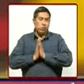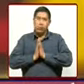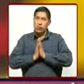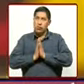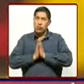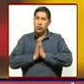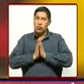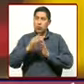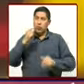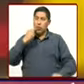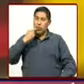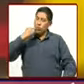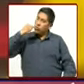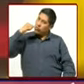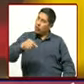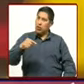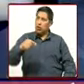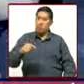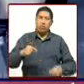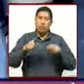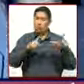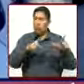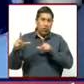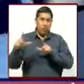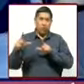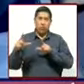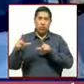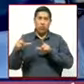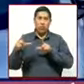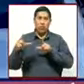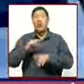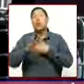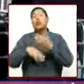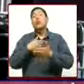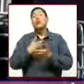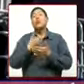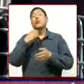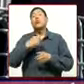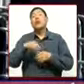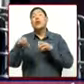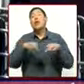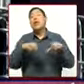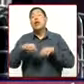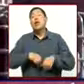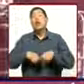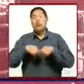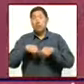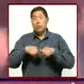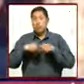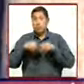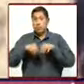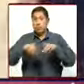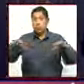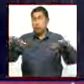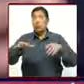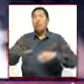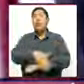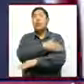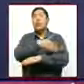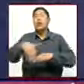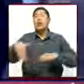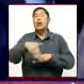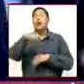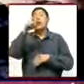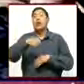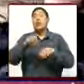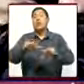Ordeno. Ordeno. Dispongo que todo el personal que se encuentra movilizado en las calles